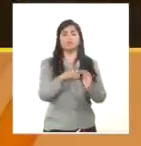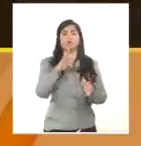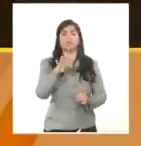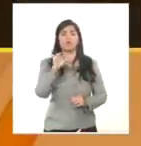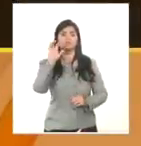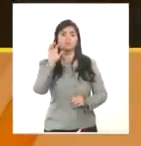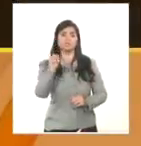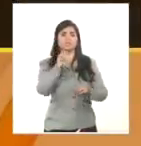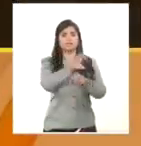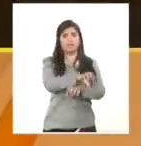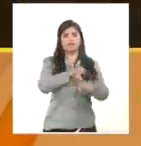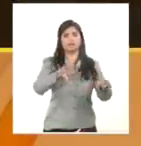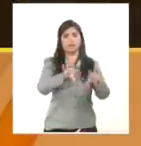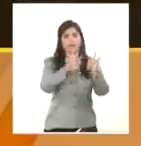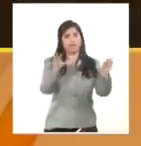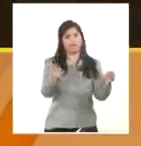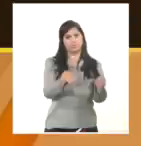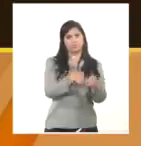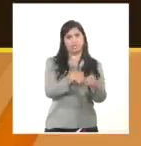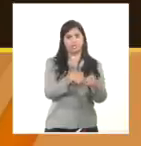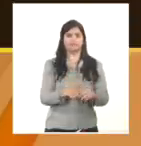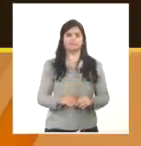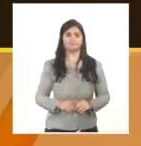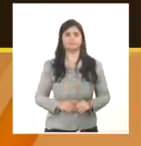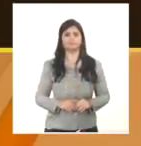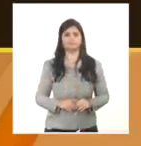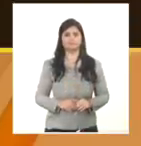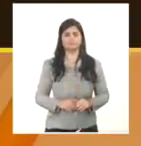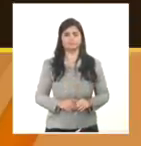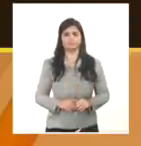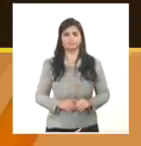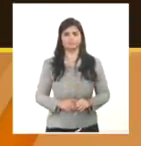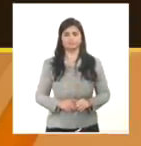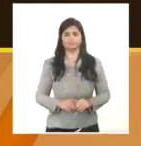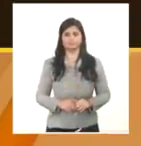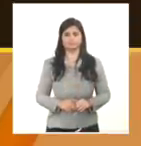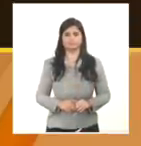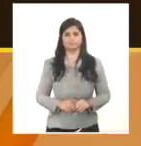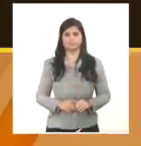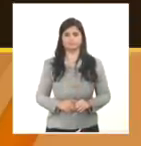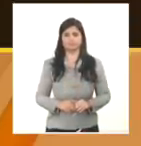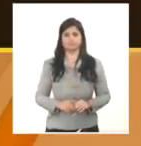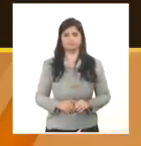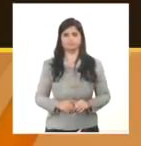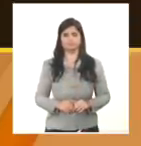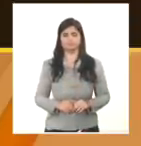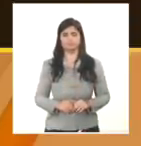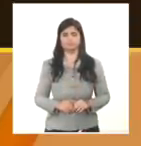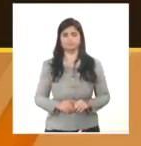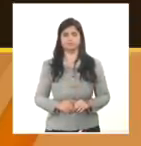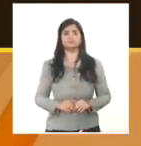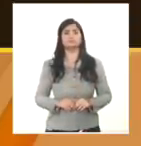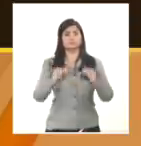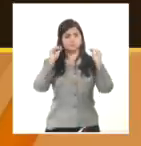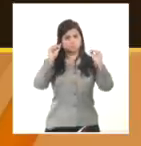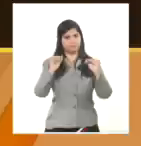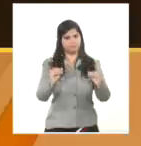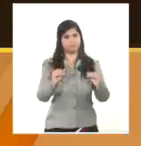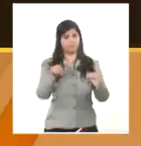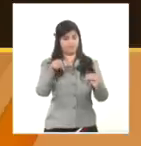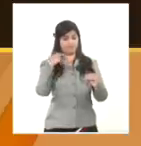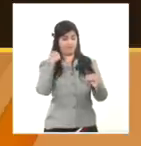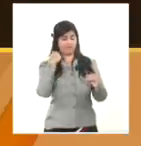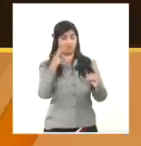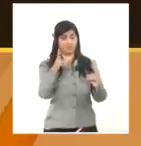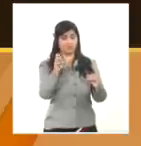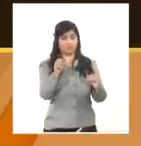4.393.460 animales. Estamos hablando de cabezas de ganado. Aquí hablamos de vacunos y équidos. En los dos primeros meses de 2023 se